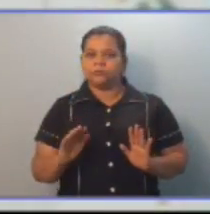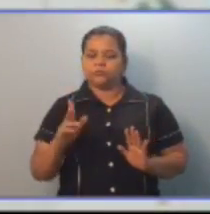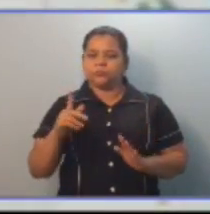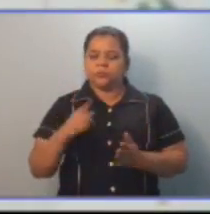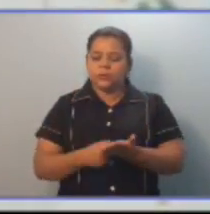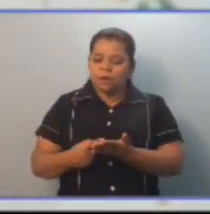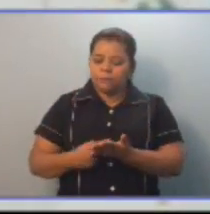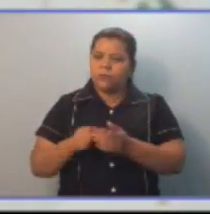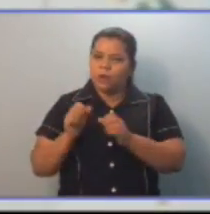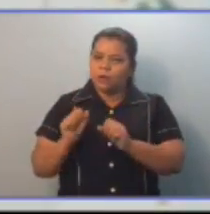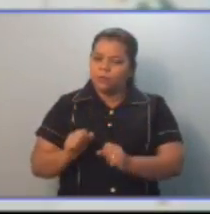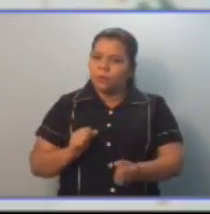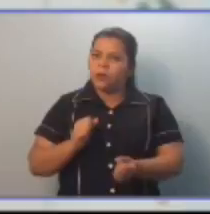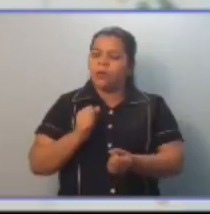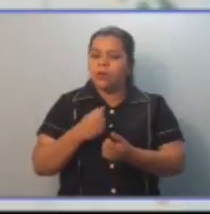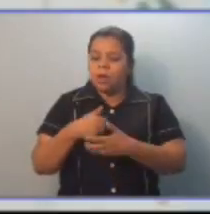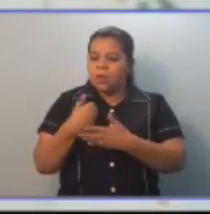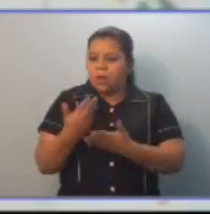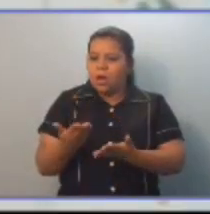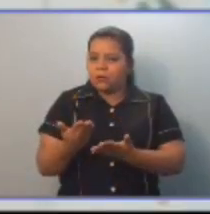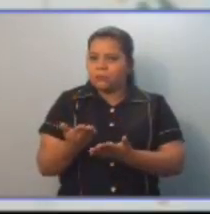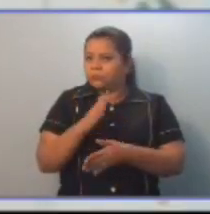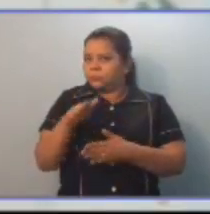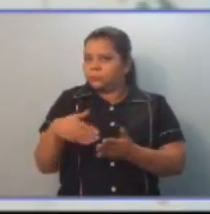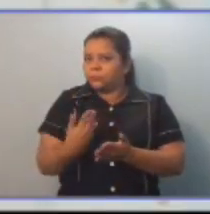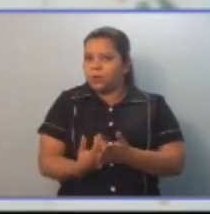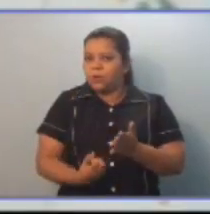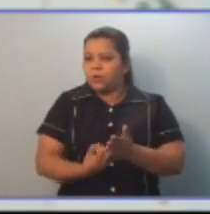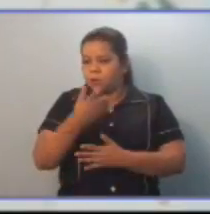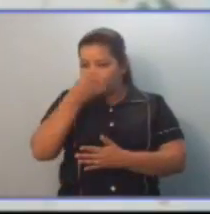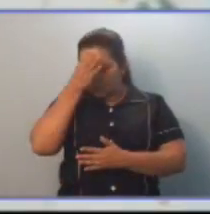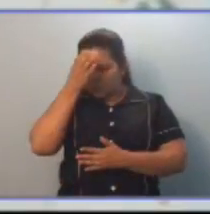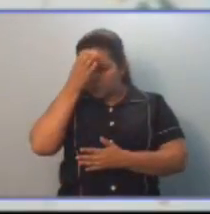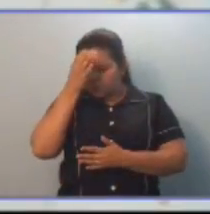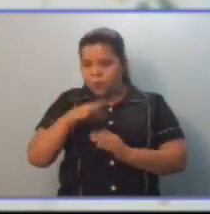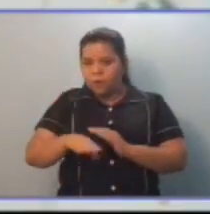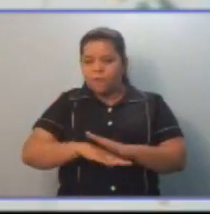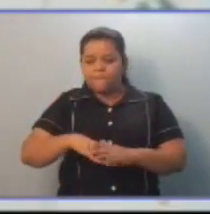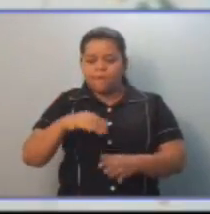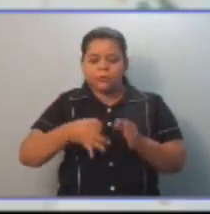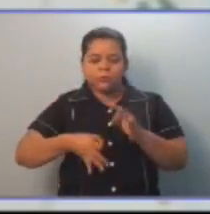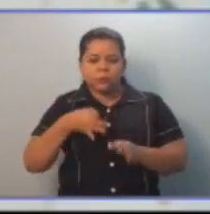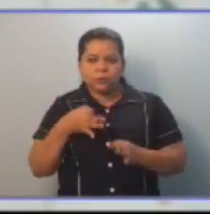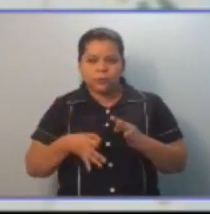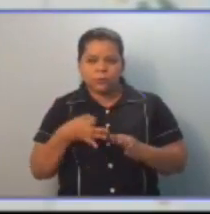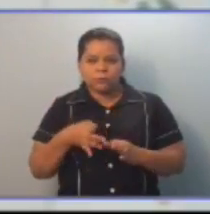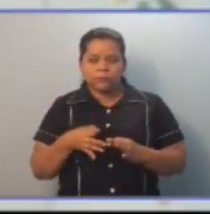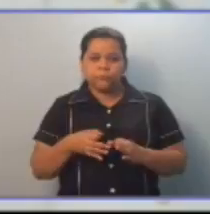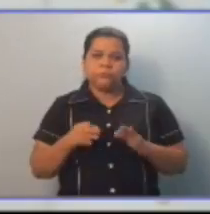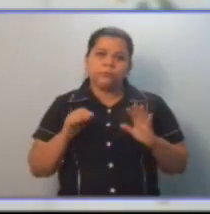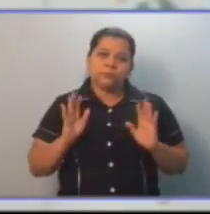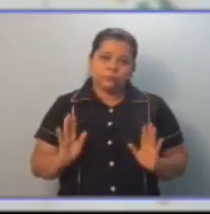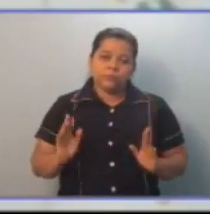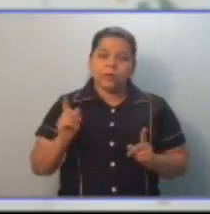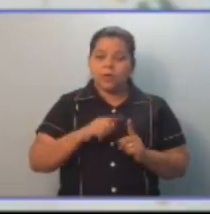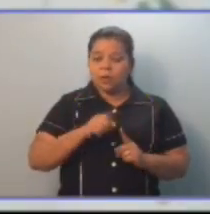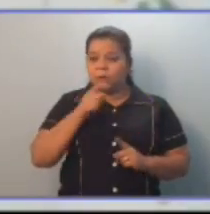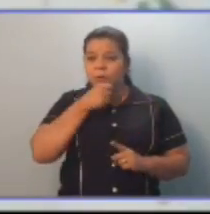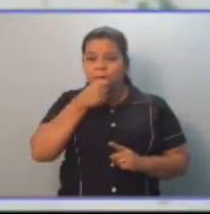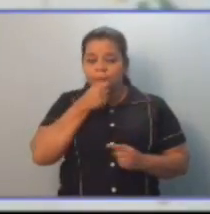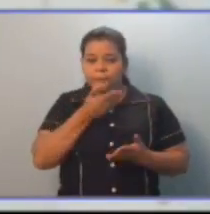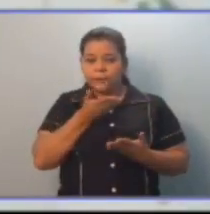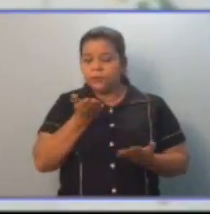constitucional entre a dotar de contenido esos conceptos o términos jurídicamente indeterminados. De hecho, hasta existe una publicación que no